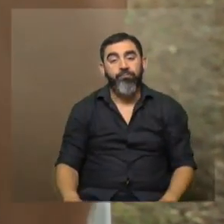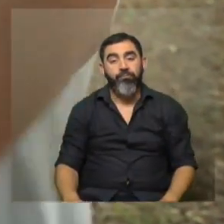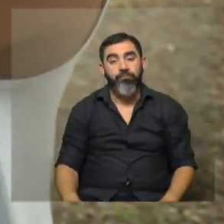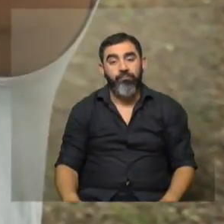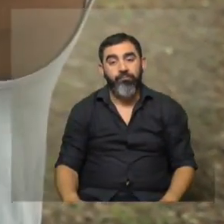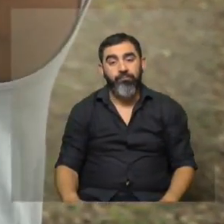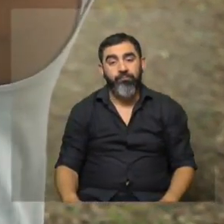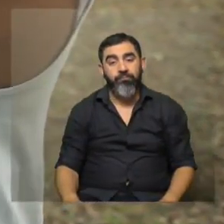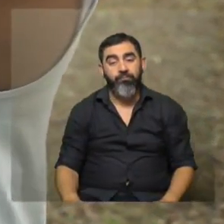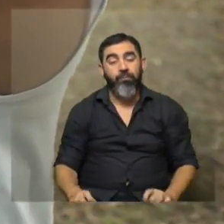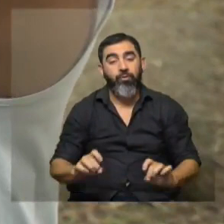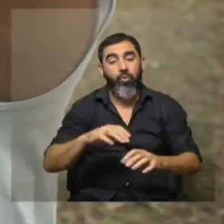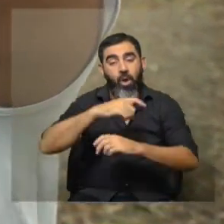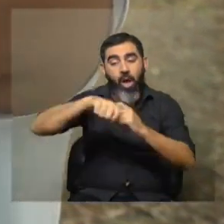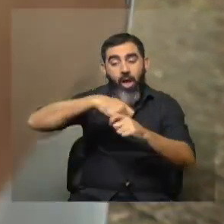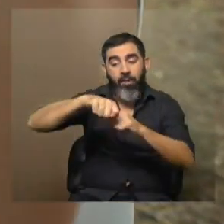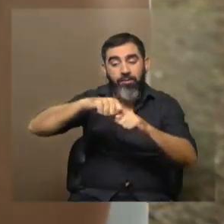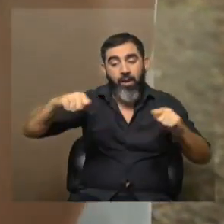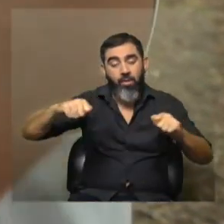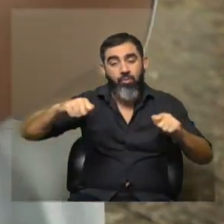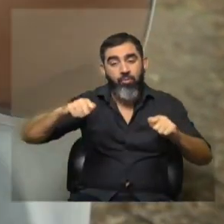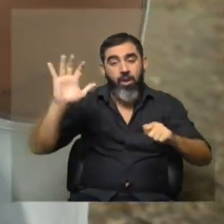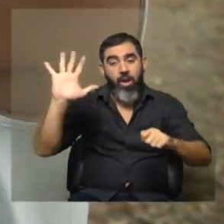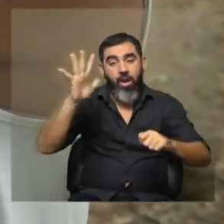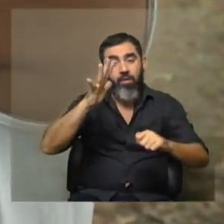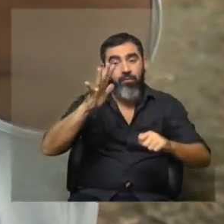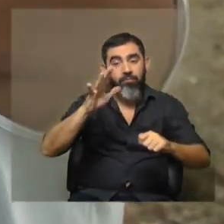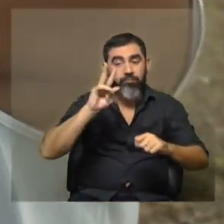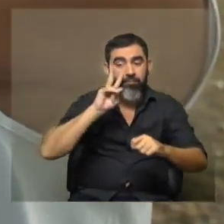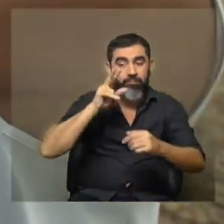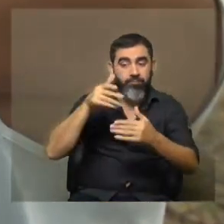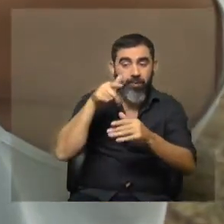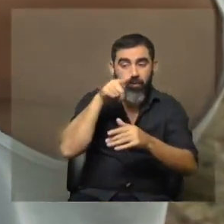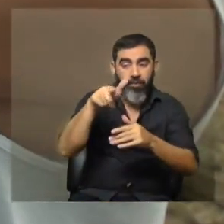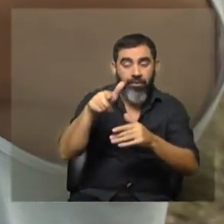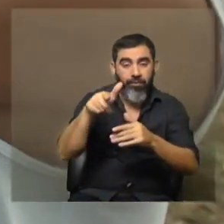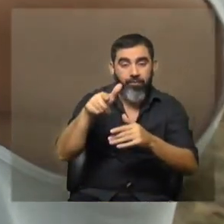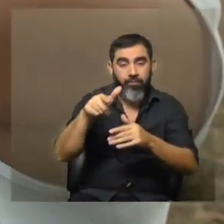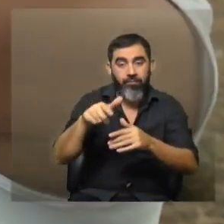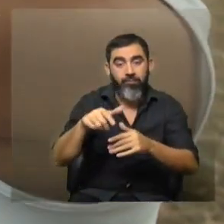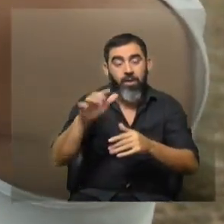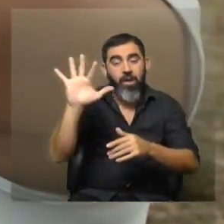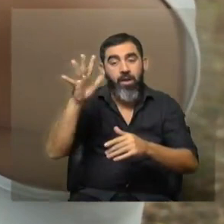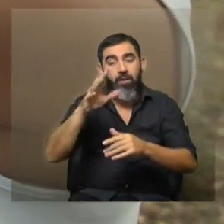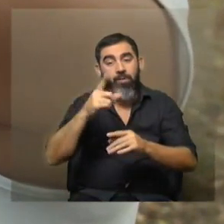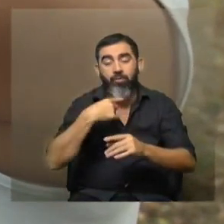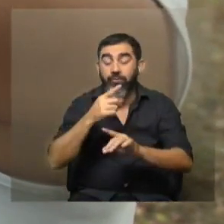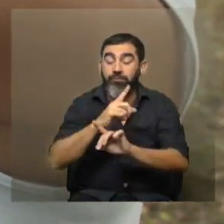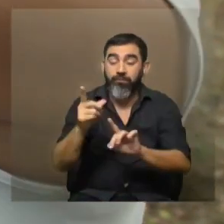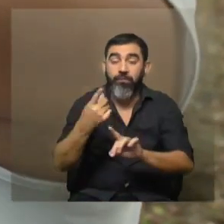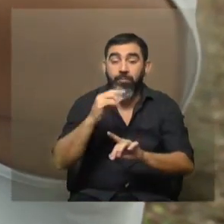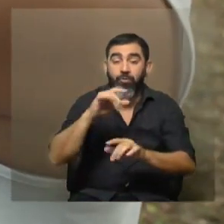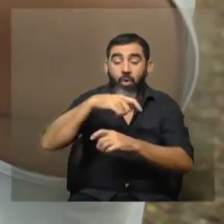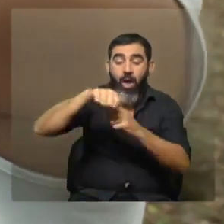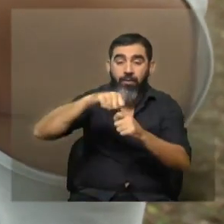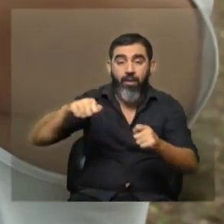procedimiento es simplemente atarlo a una rama con precintos que queden de alguna forma mirando, y las ramas no suelen ayudarte. Pero si yo la ato